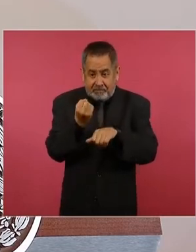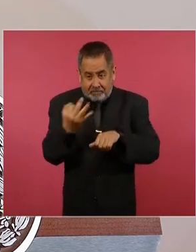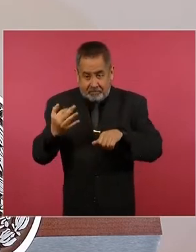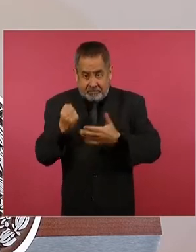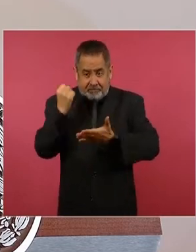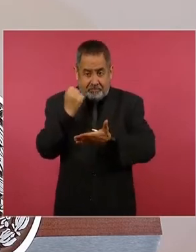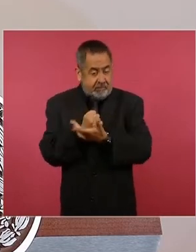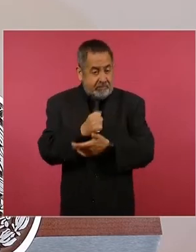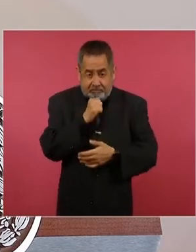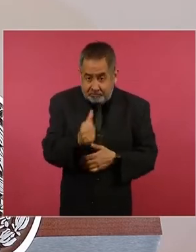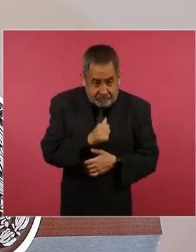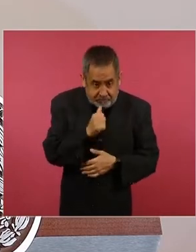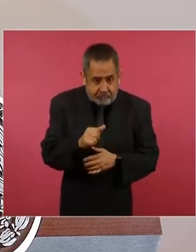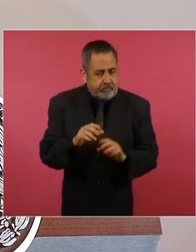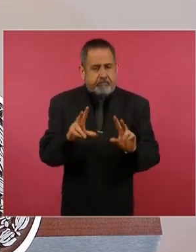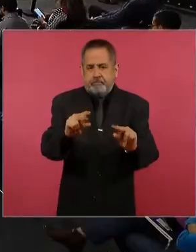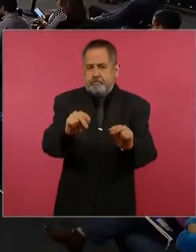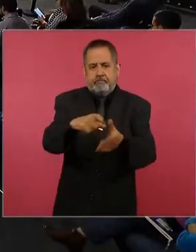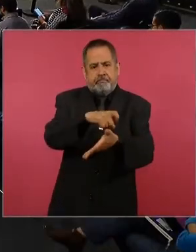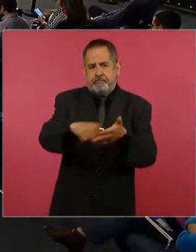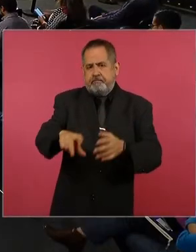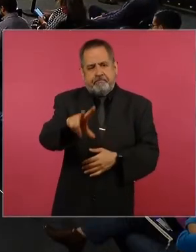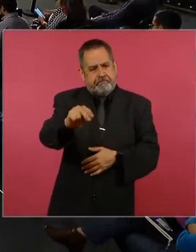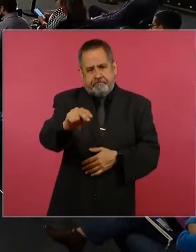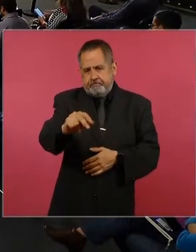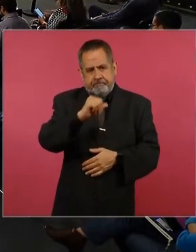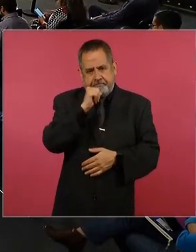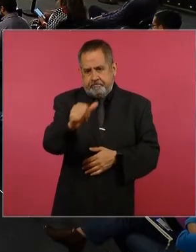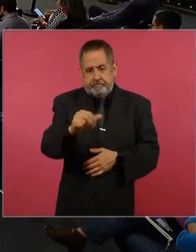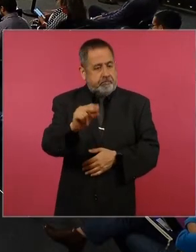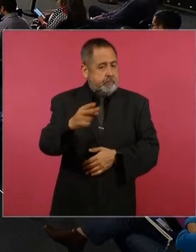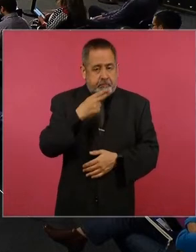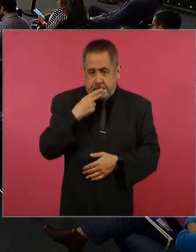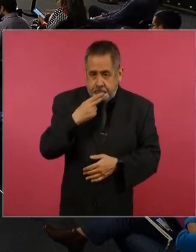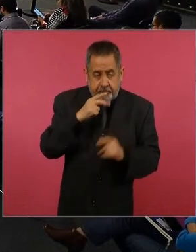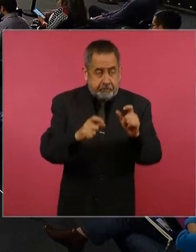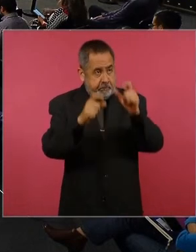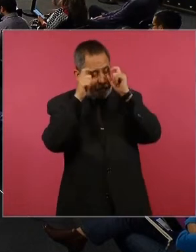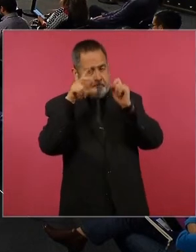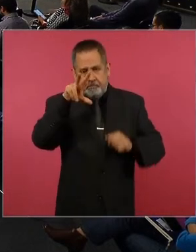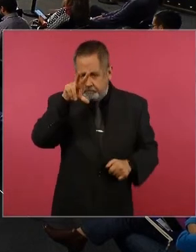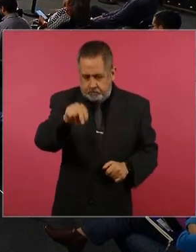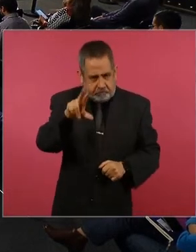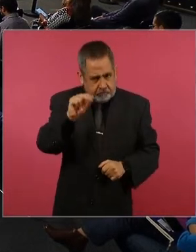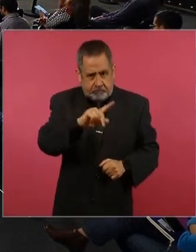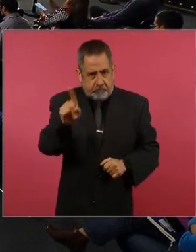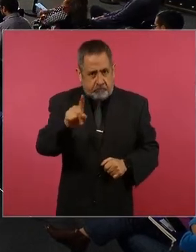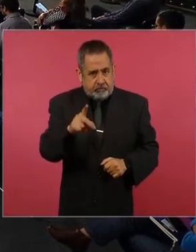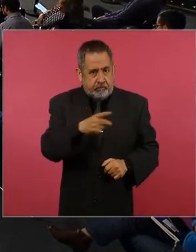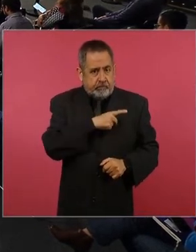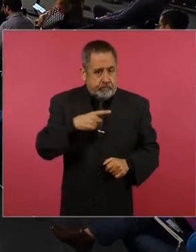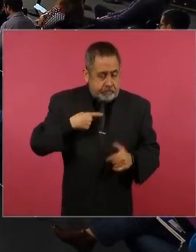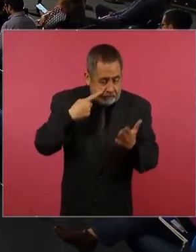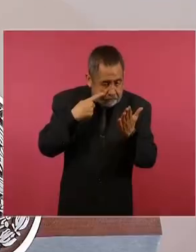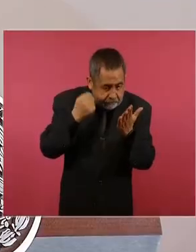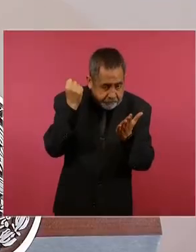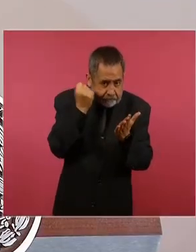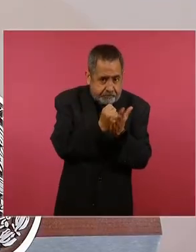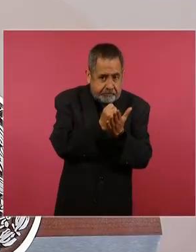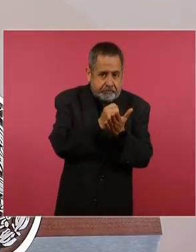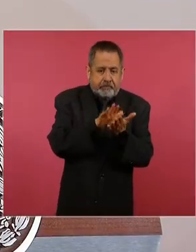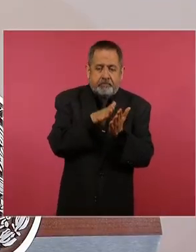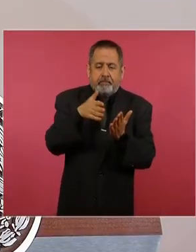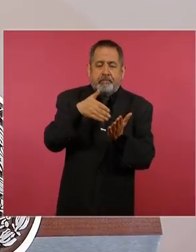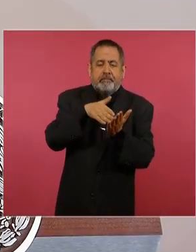no lo adquieran y menos lo usen. Tiene que estar impresa la certificación